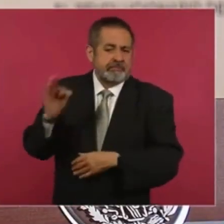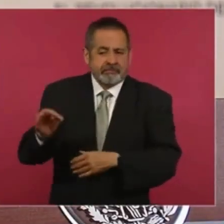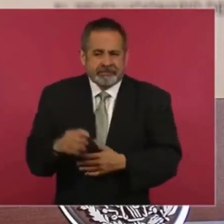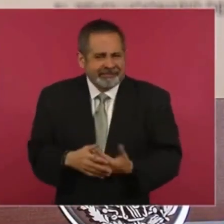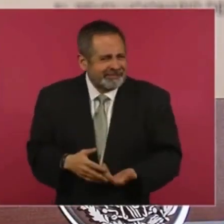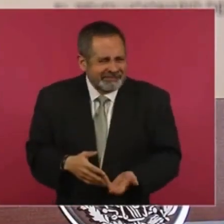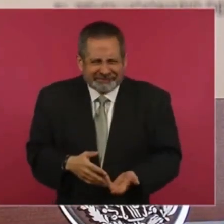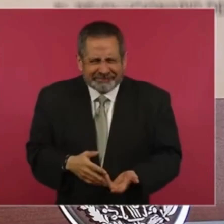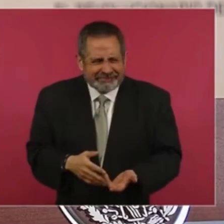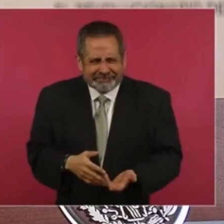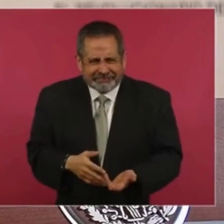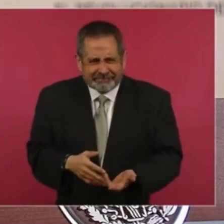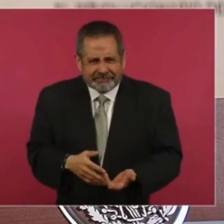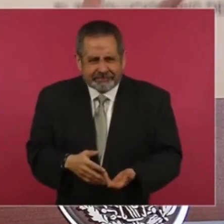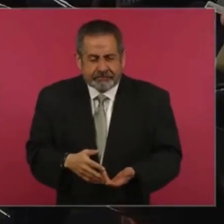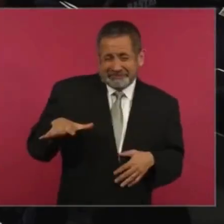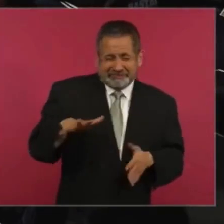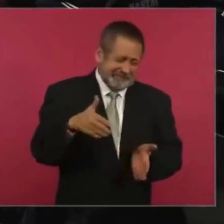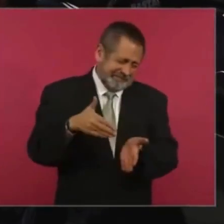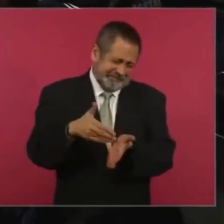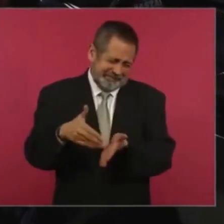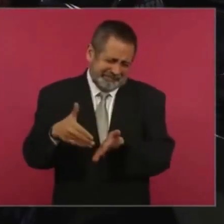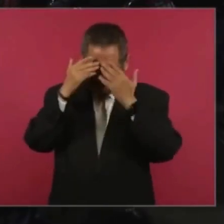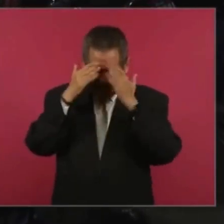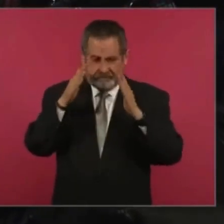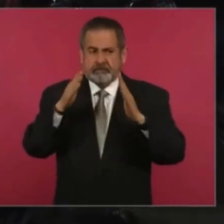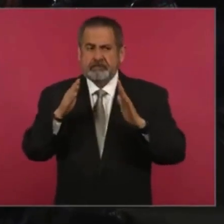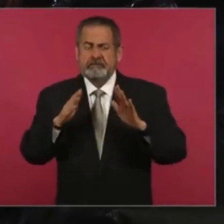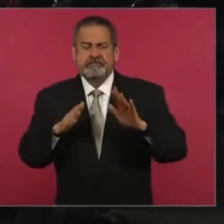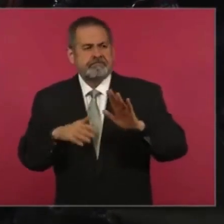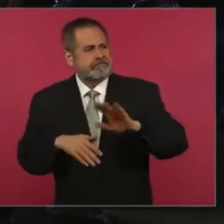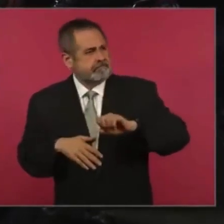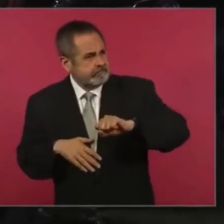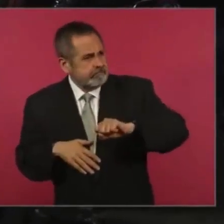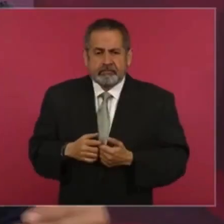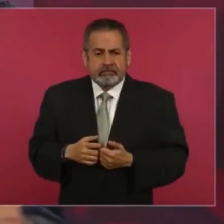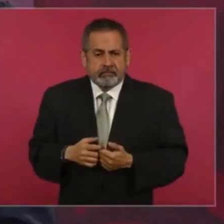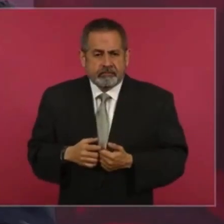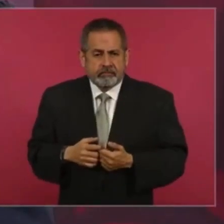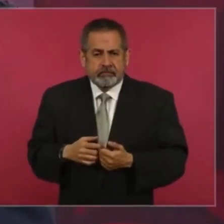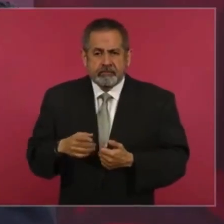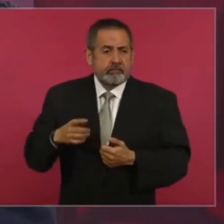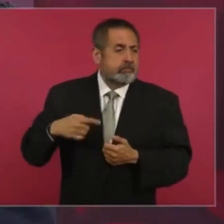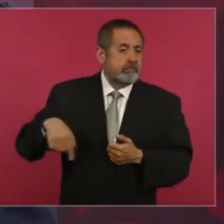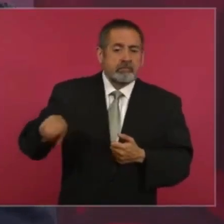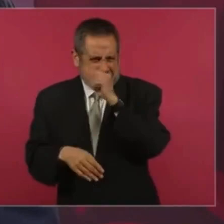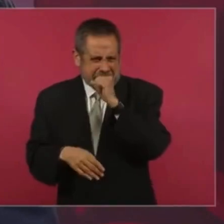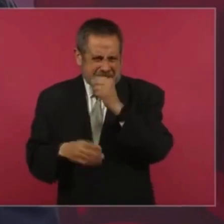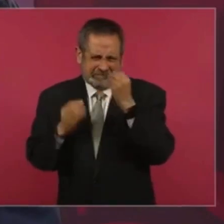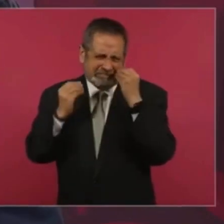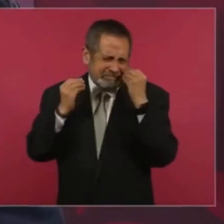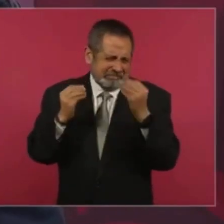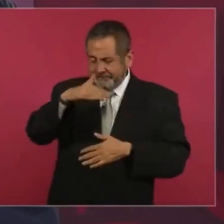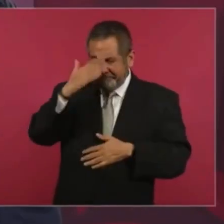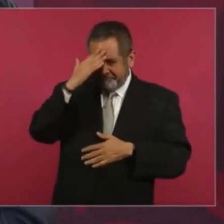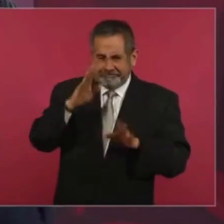son millones los que toman conciencia, es muy difícil que los procesos de transformación fracturen, se derrumben, se